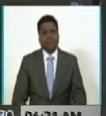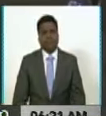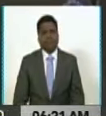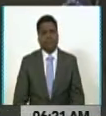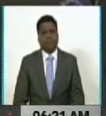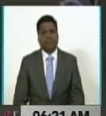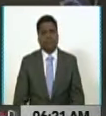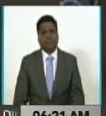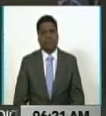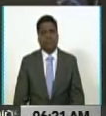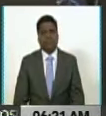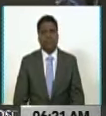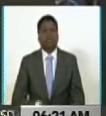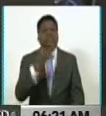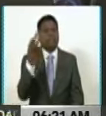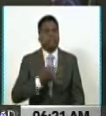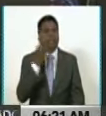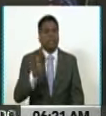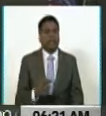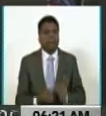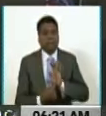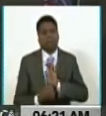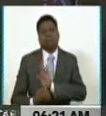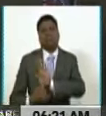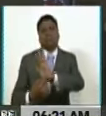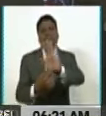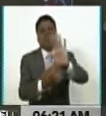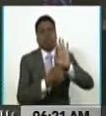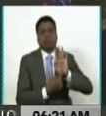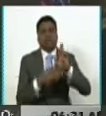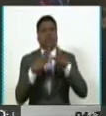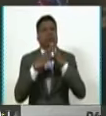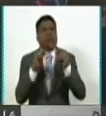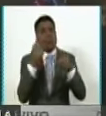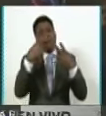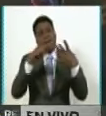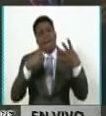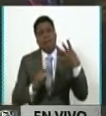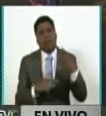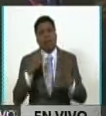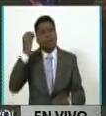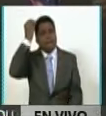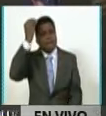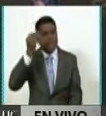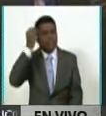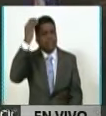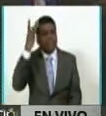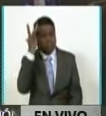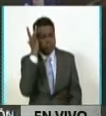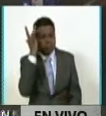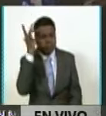para reivindicar siempre su gesta, su pensamiento, sus